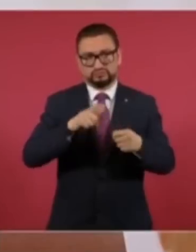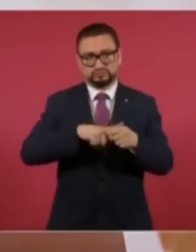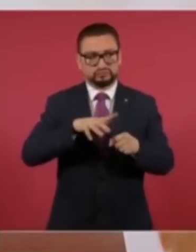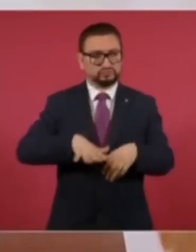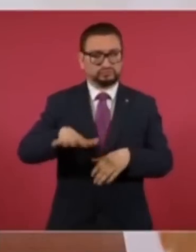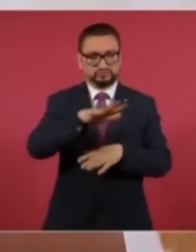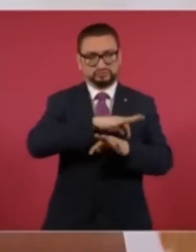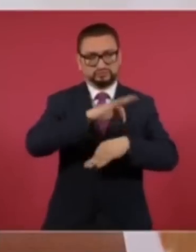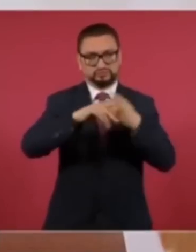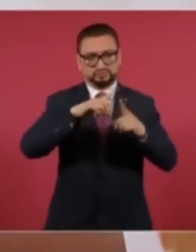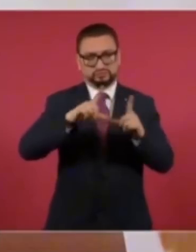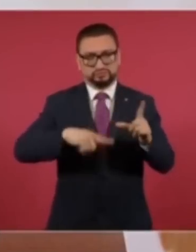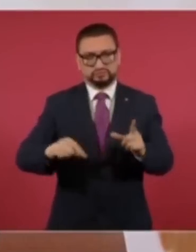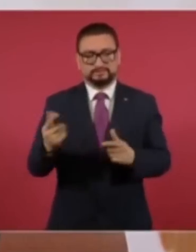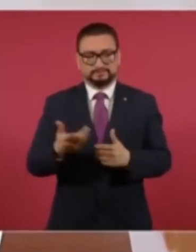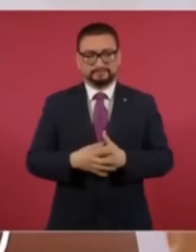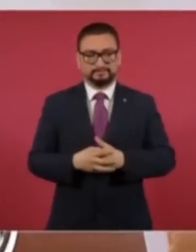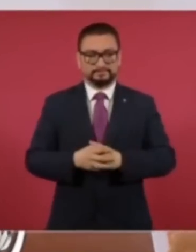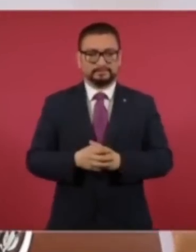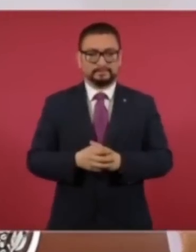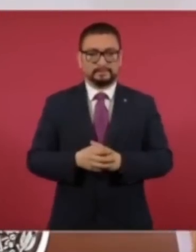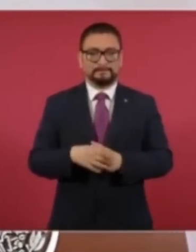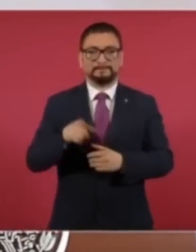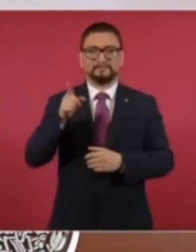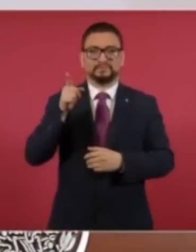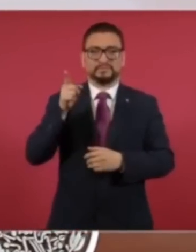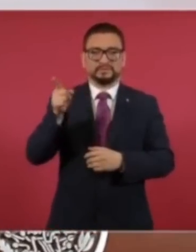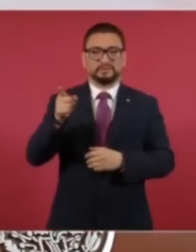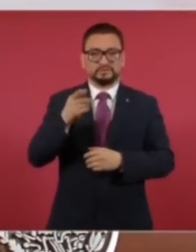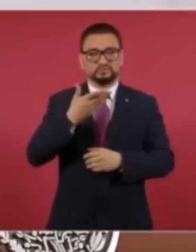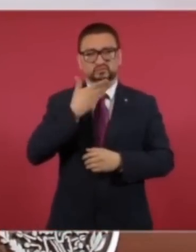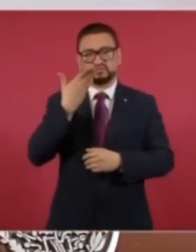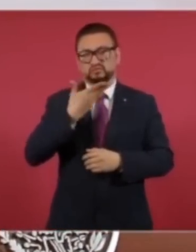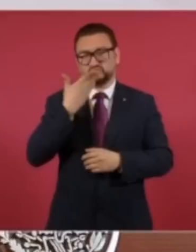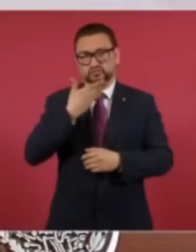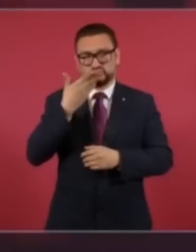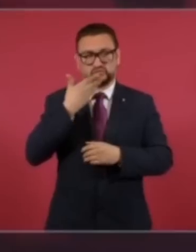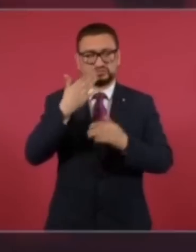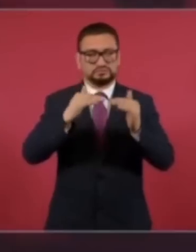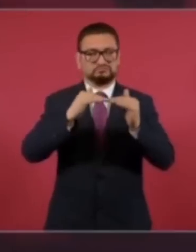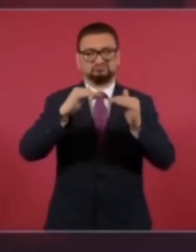en el país. Es el padre moderno de la desigualdad,